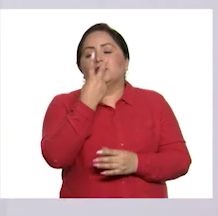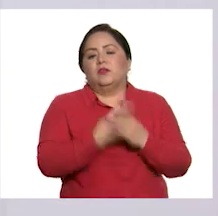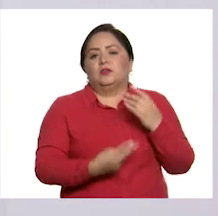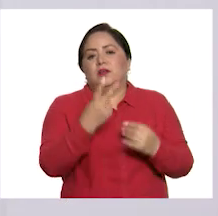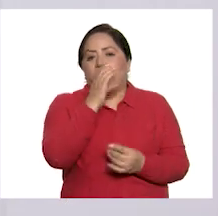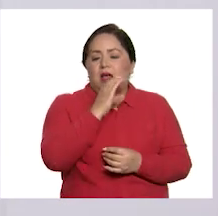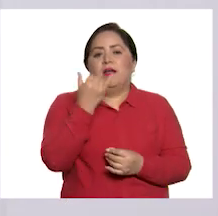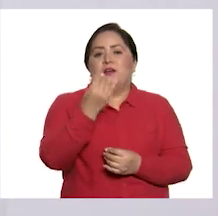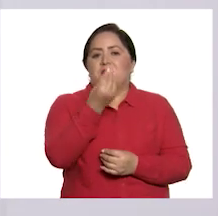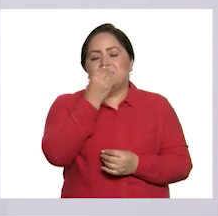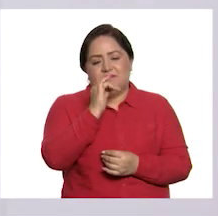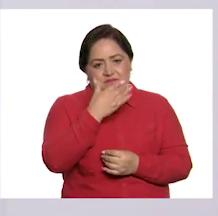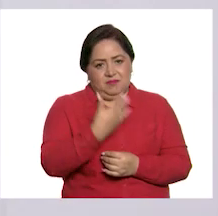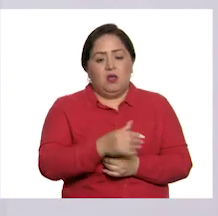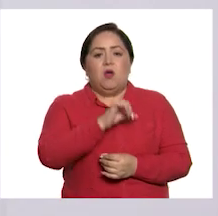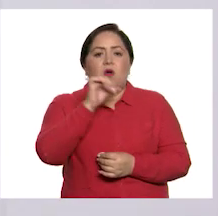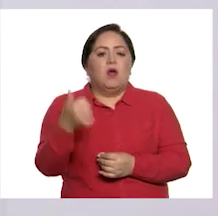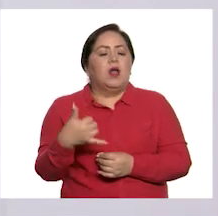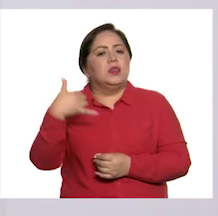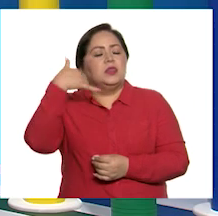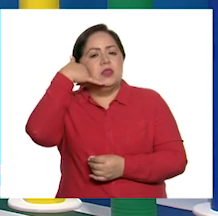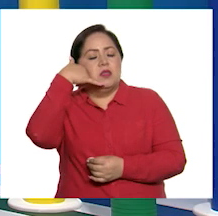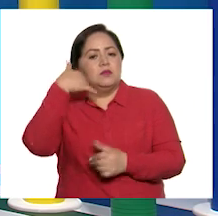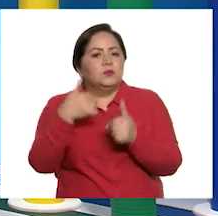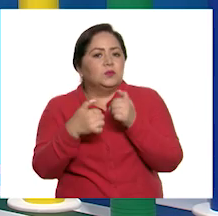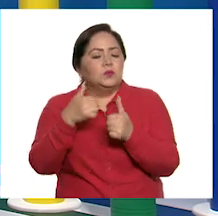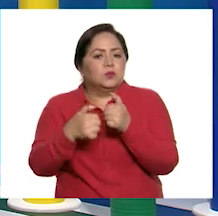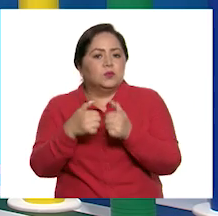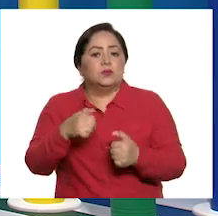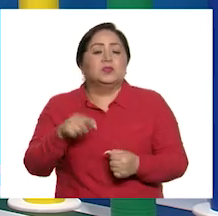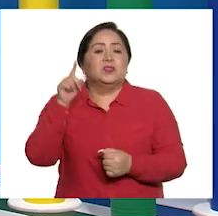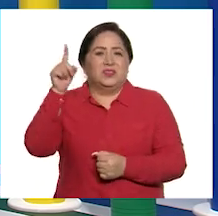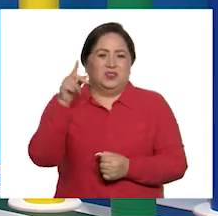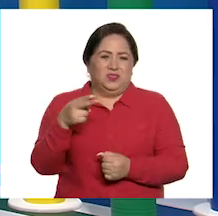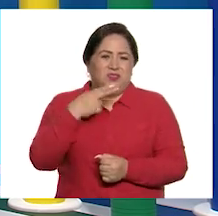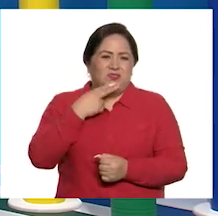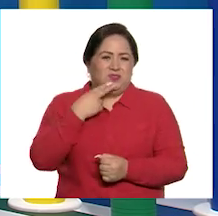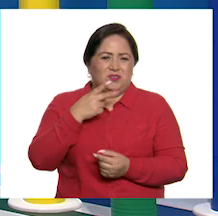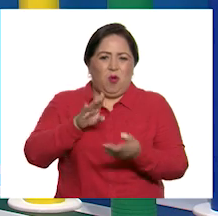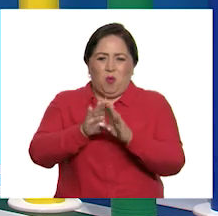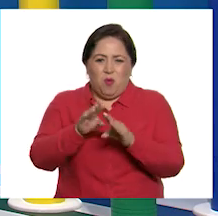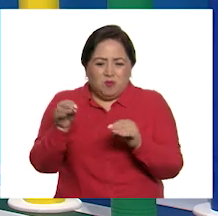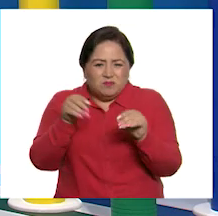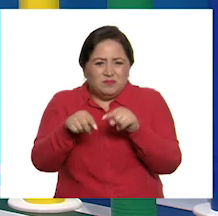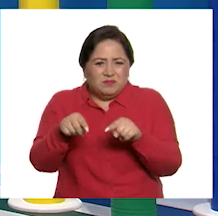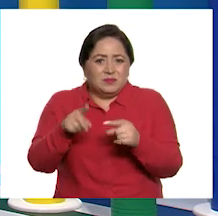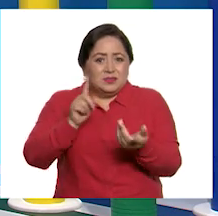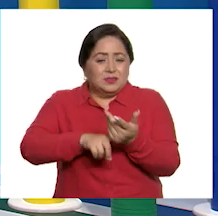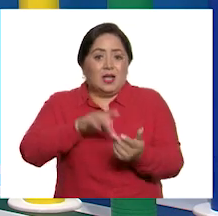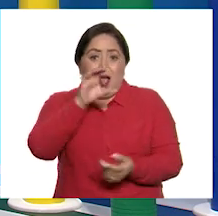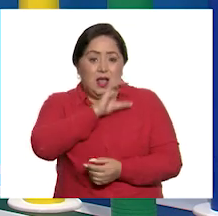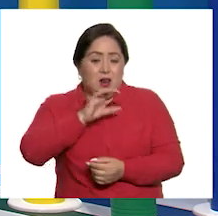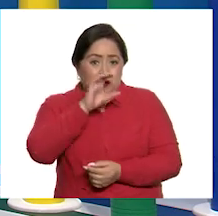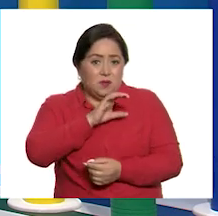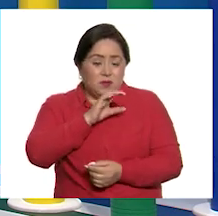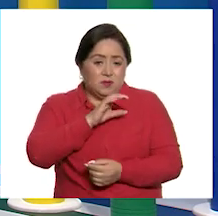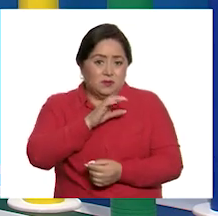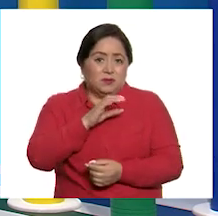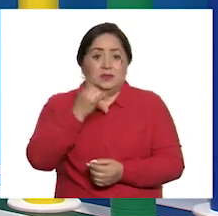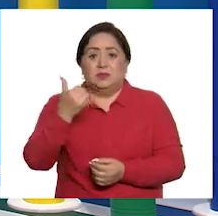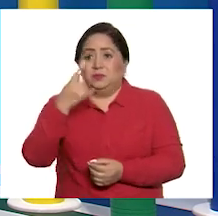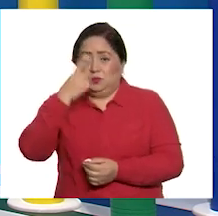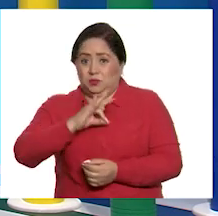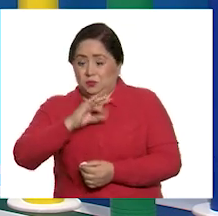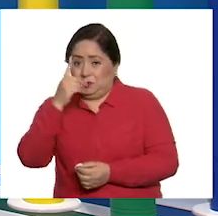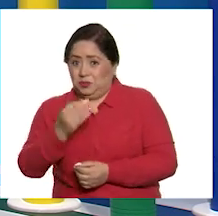bien. Continuemos con el teléfono celular. ¿En su funcionamiento o en su elaboración interviene el calor? ¿Y